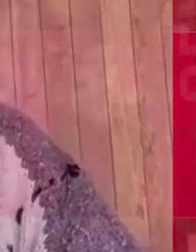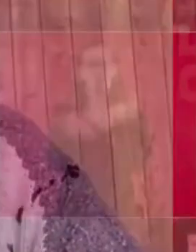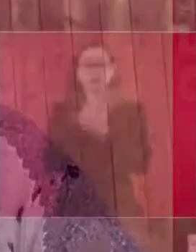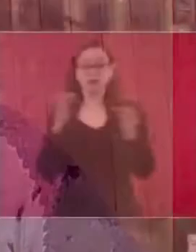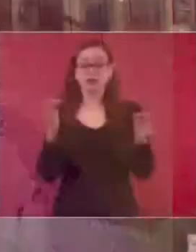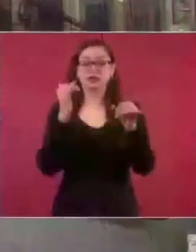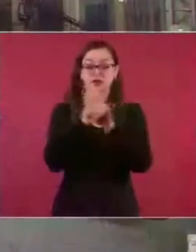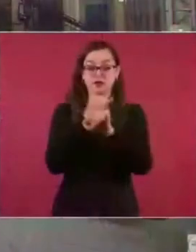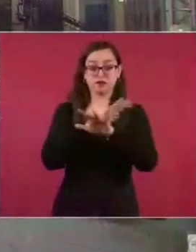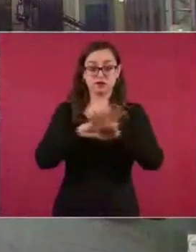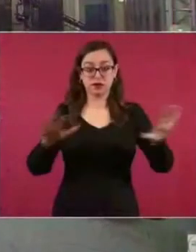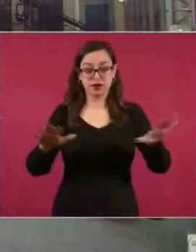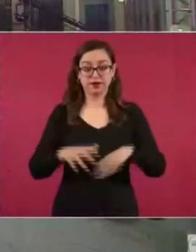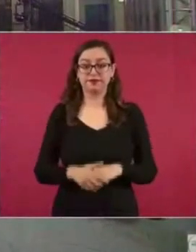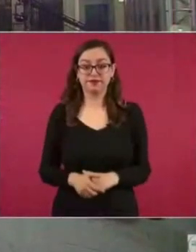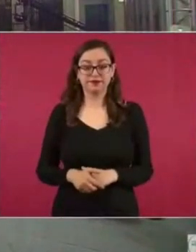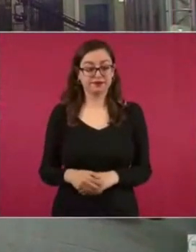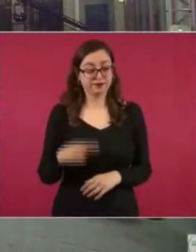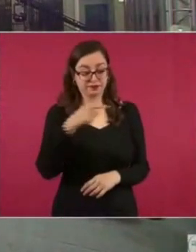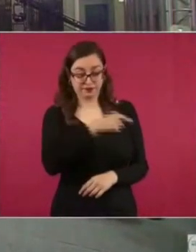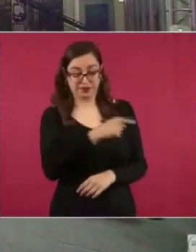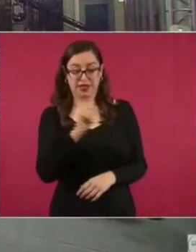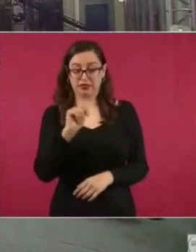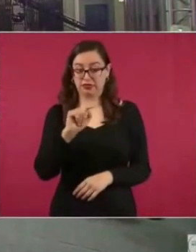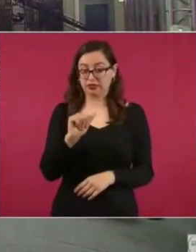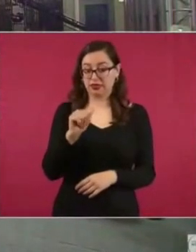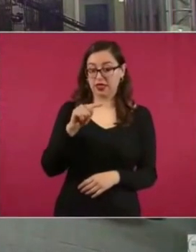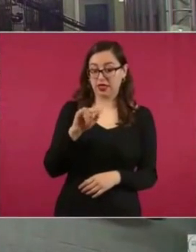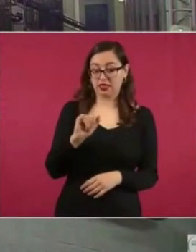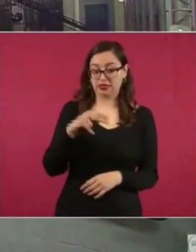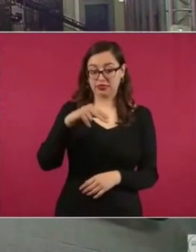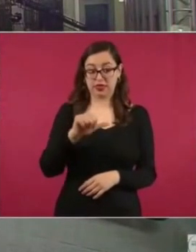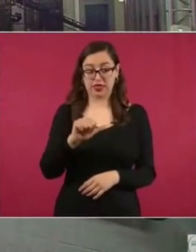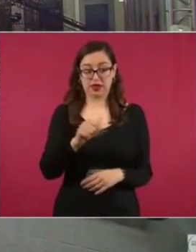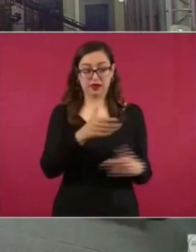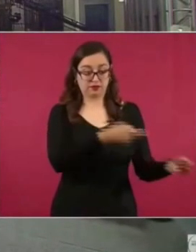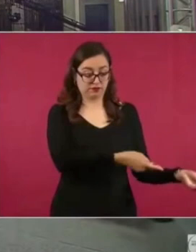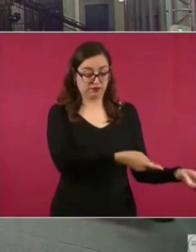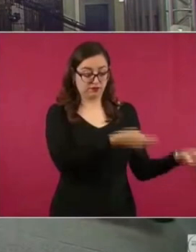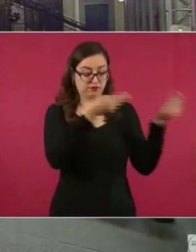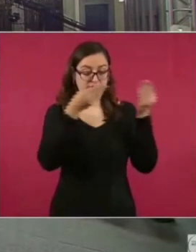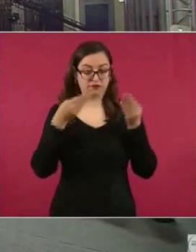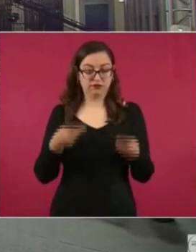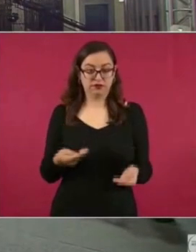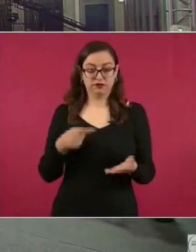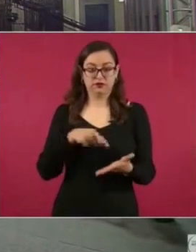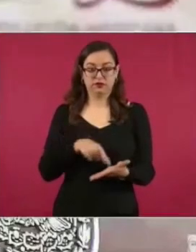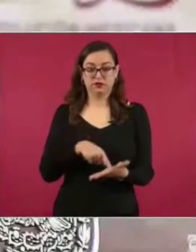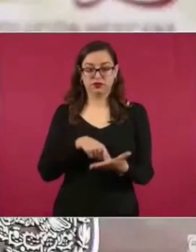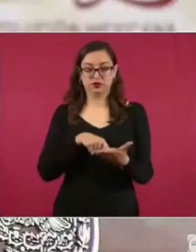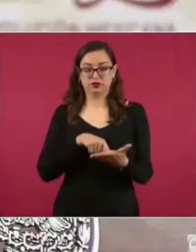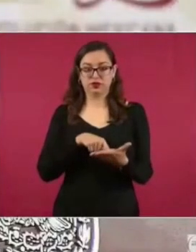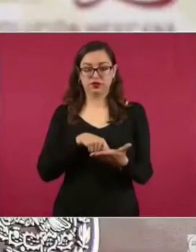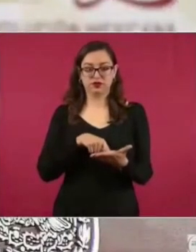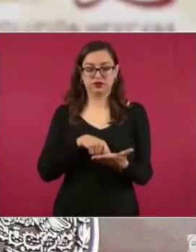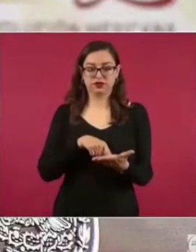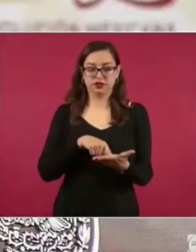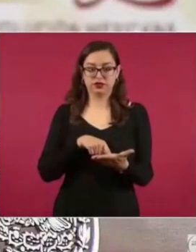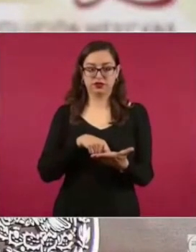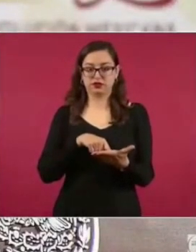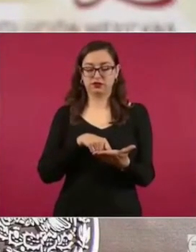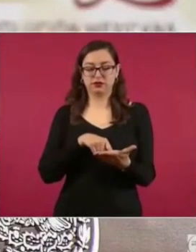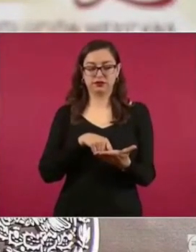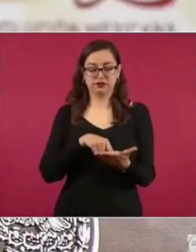la salida, por ejemplo, de Irma Heréndida, que claramente fue una salida mucho más fuerte, mucho menos cariñosa,